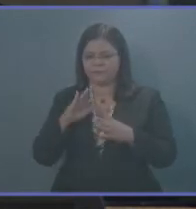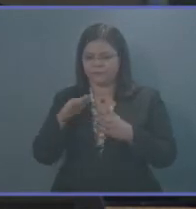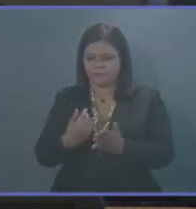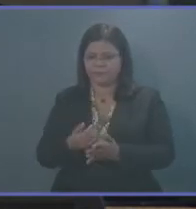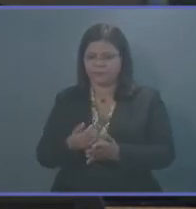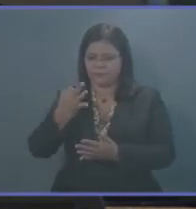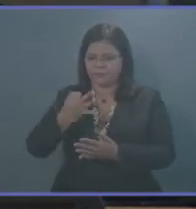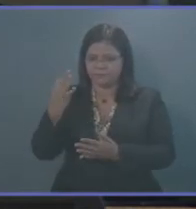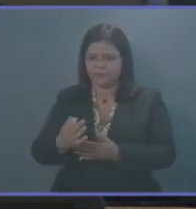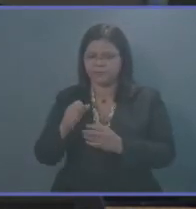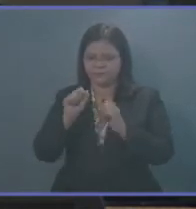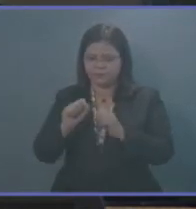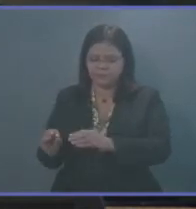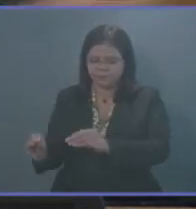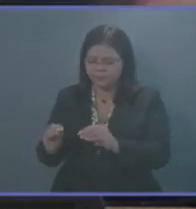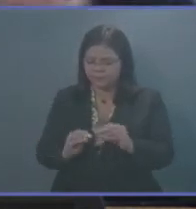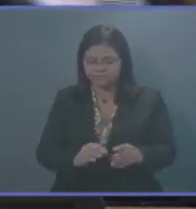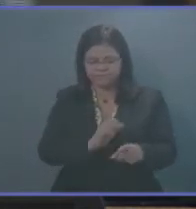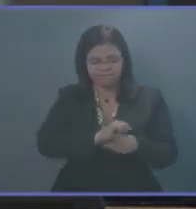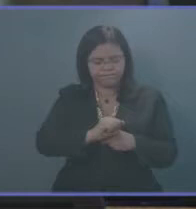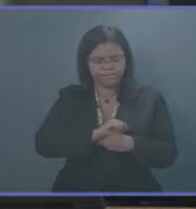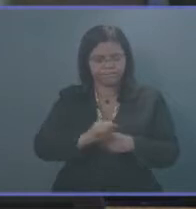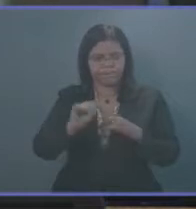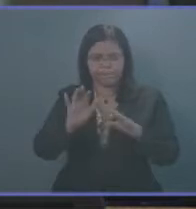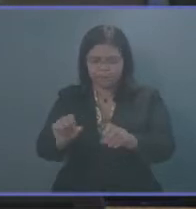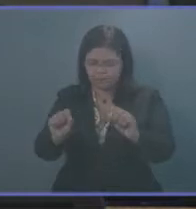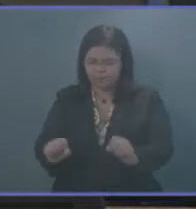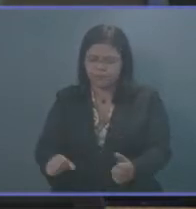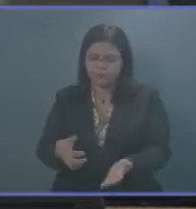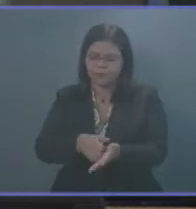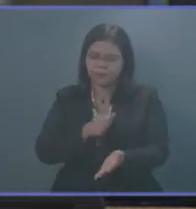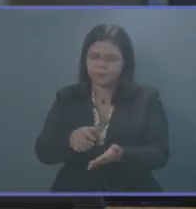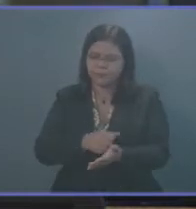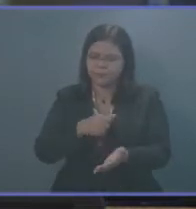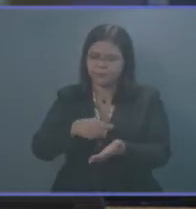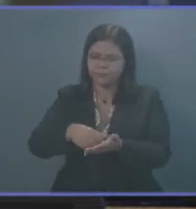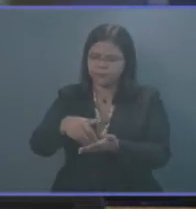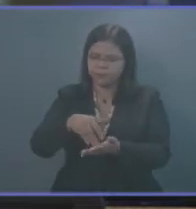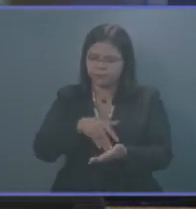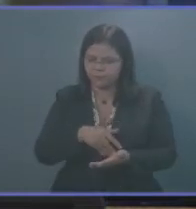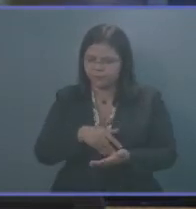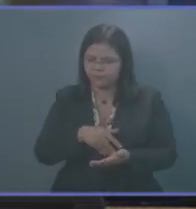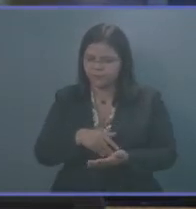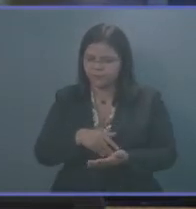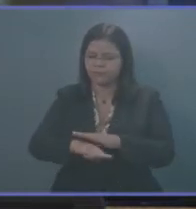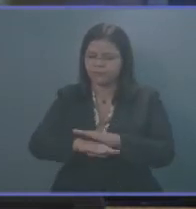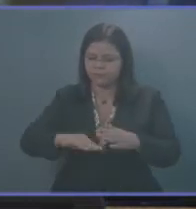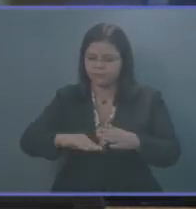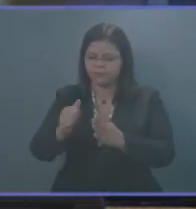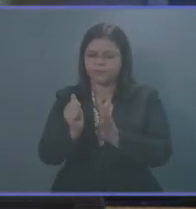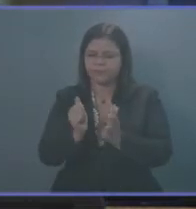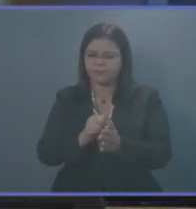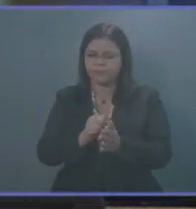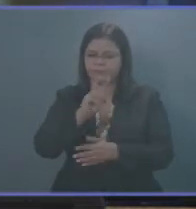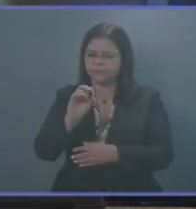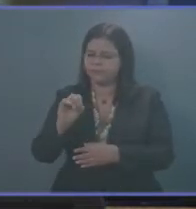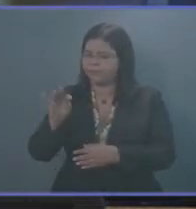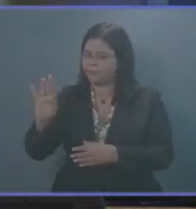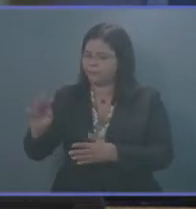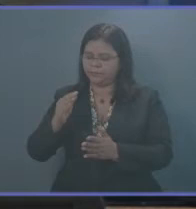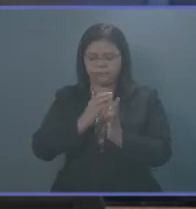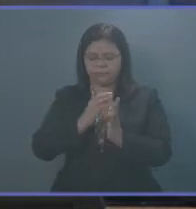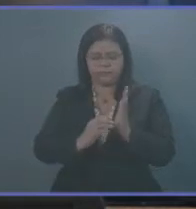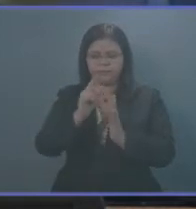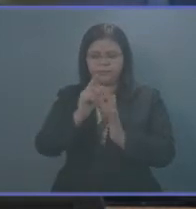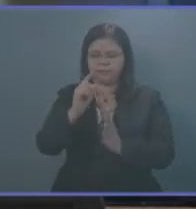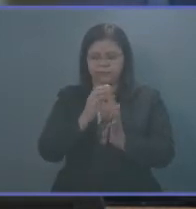municipio para ejercitar y desarrollar su potestad tributaria en materia de impuestos municipales, de conformidad con el artículo 204, ordinales